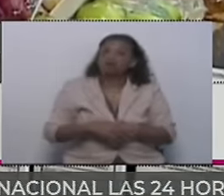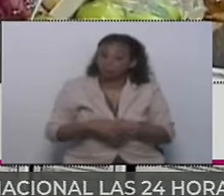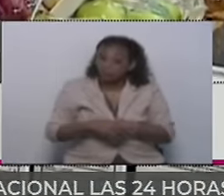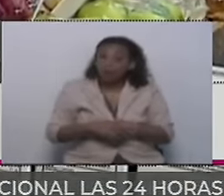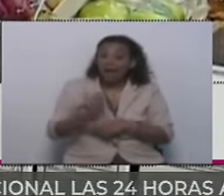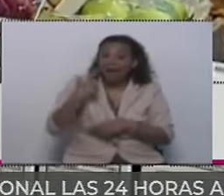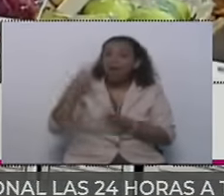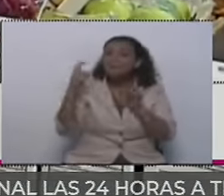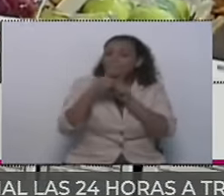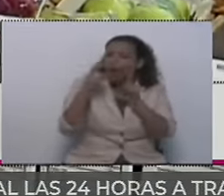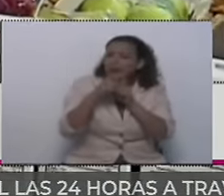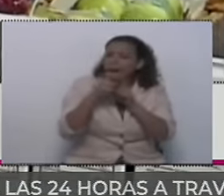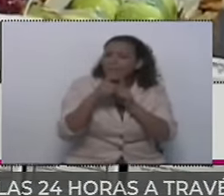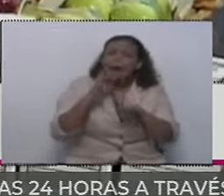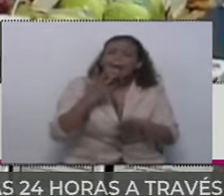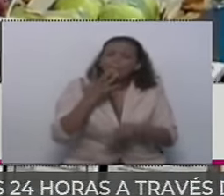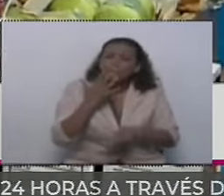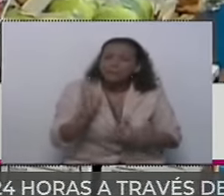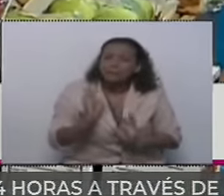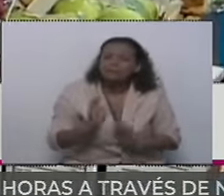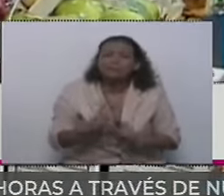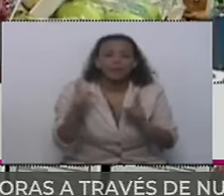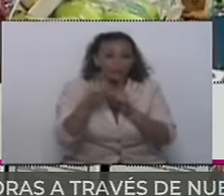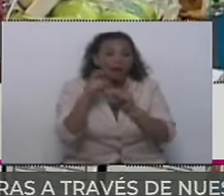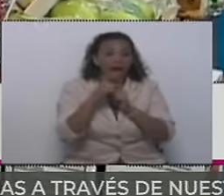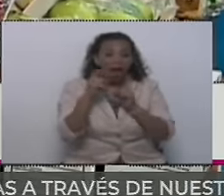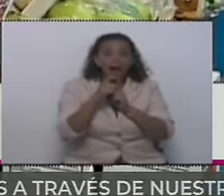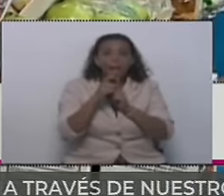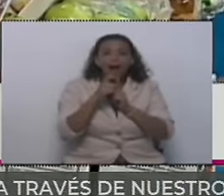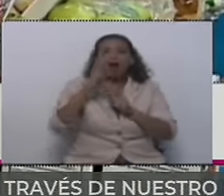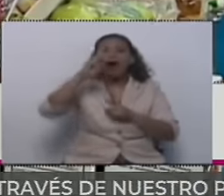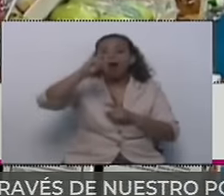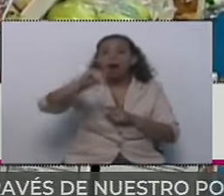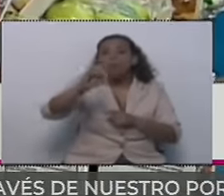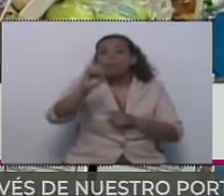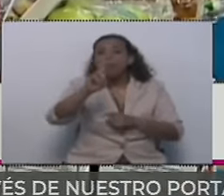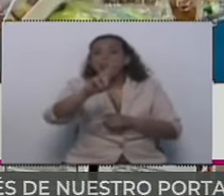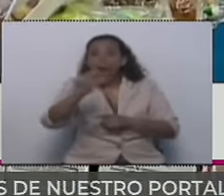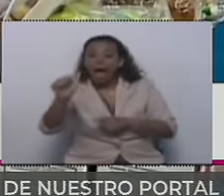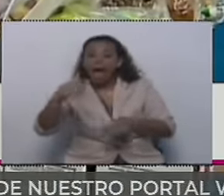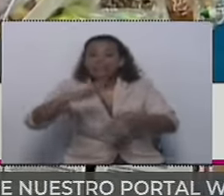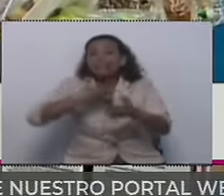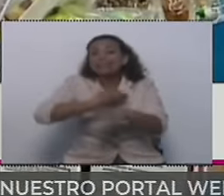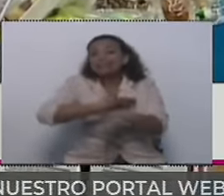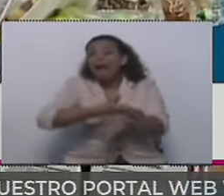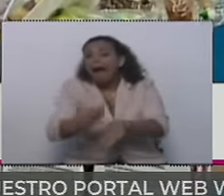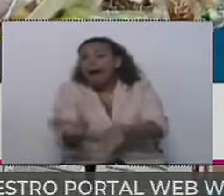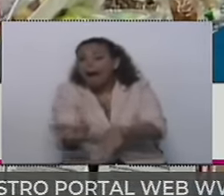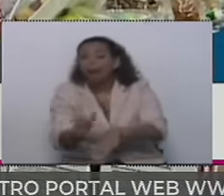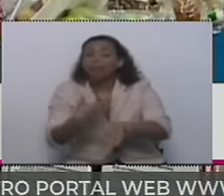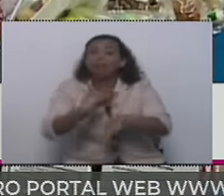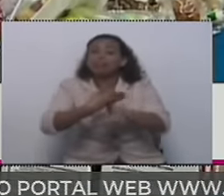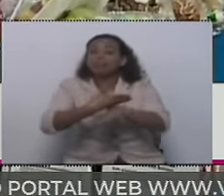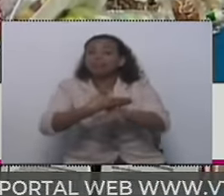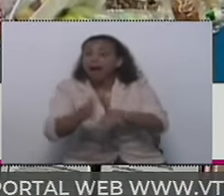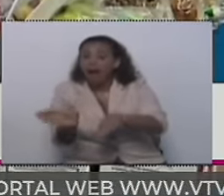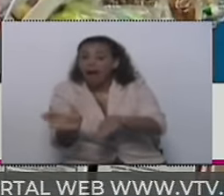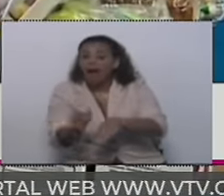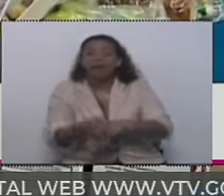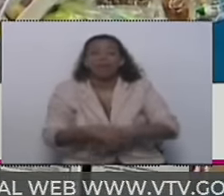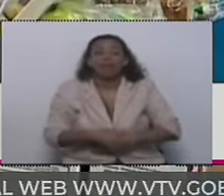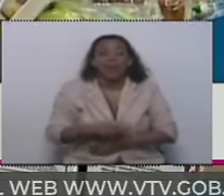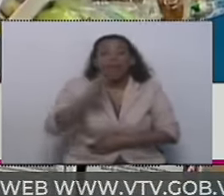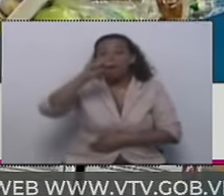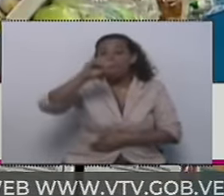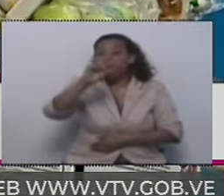una palabra que se llama la mora. Ajá. La mora no es una canción, la mora es... El moroso. Si